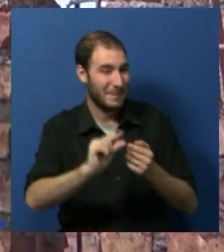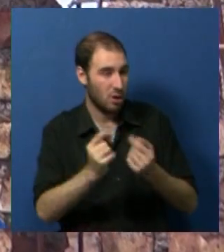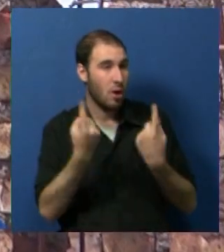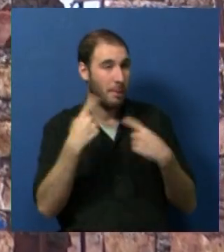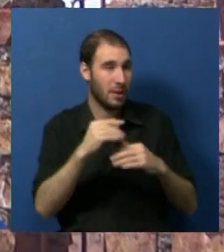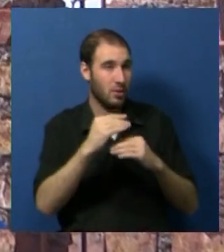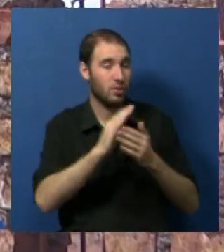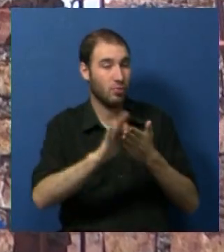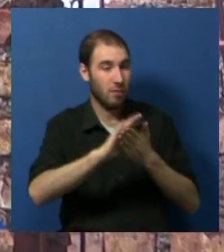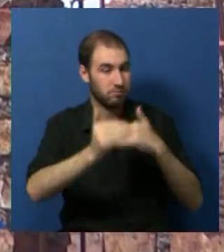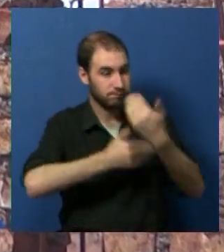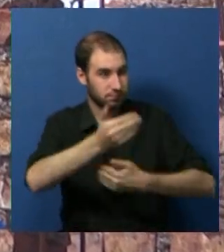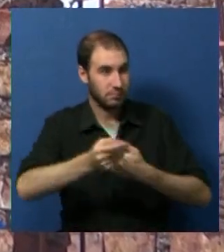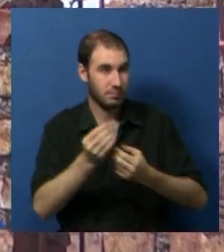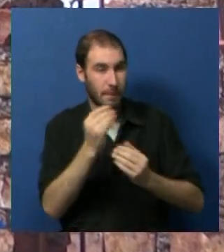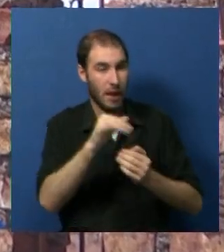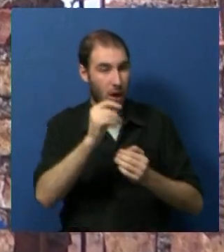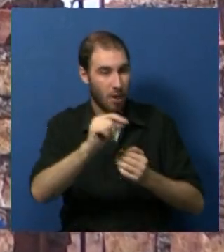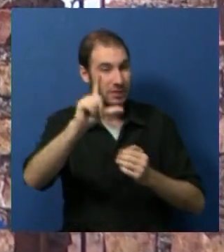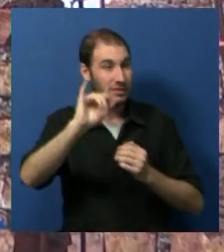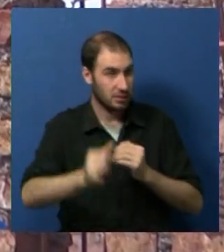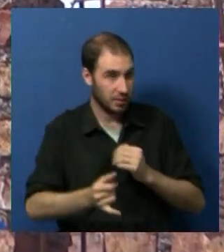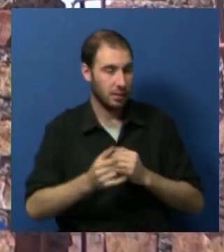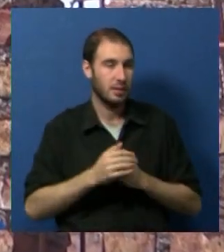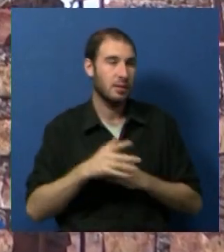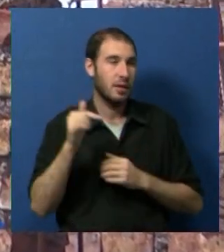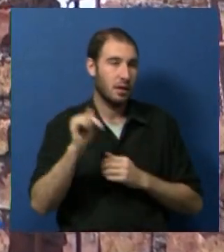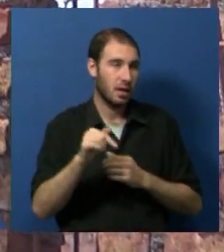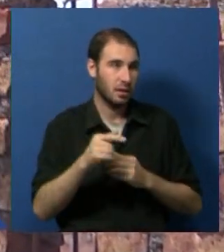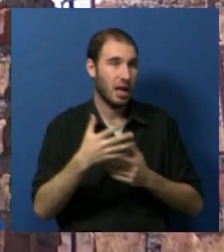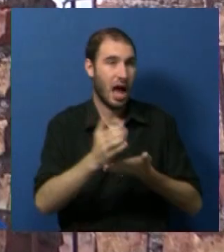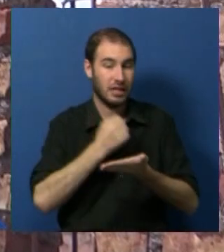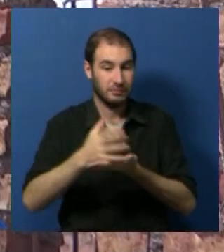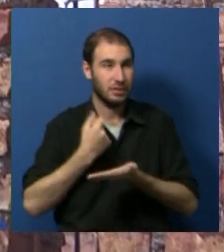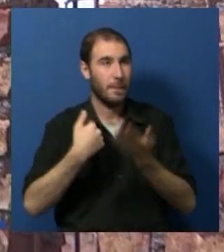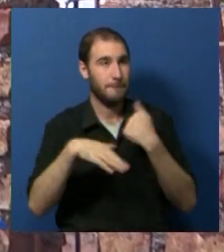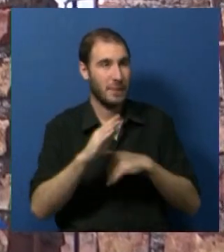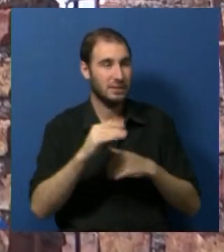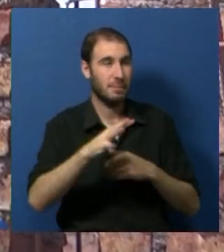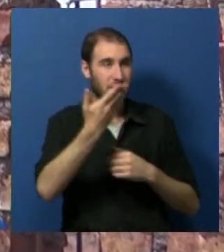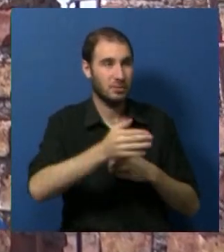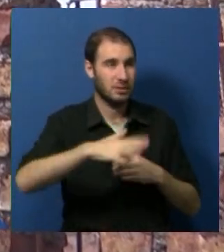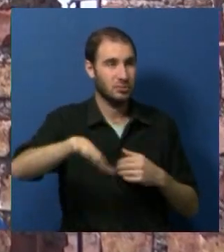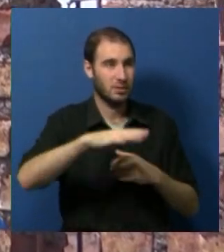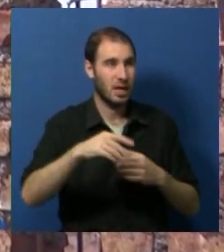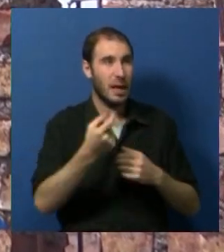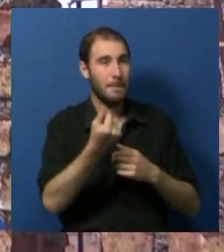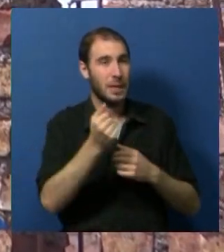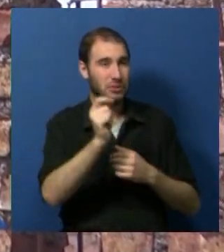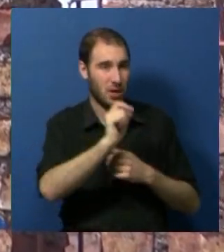que se actualiza el capital, van a tener mayor aceptación en la ciudadanía cuando la